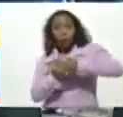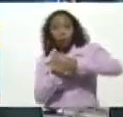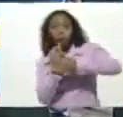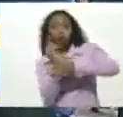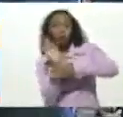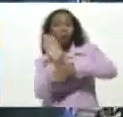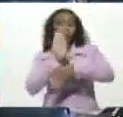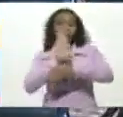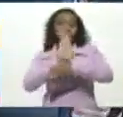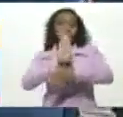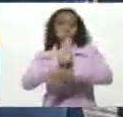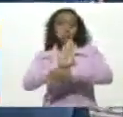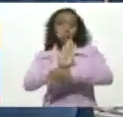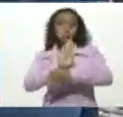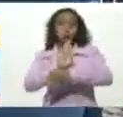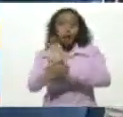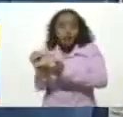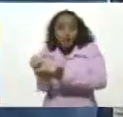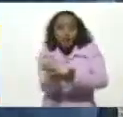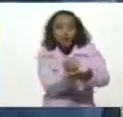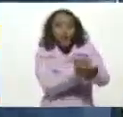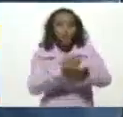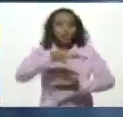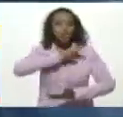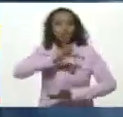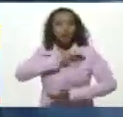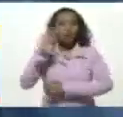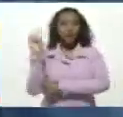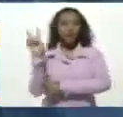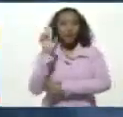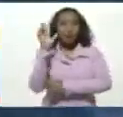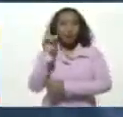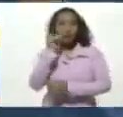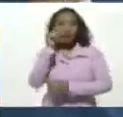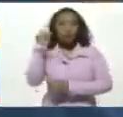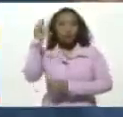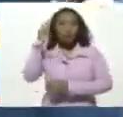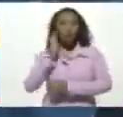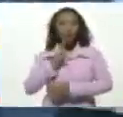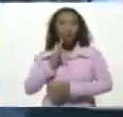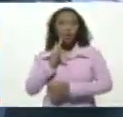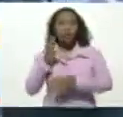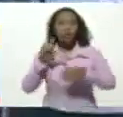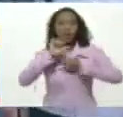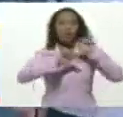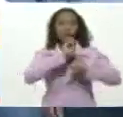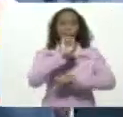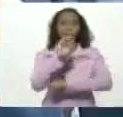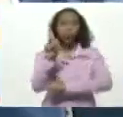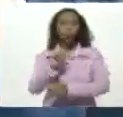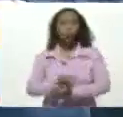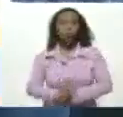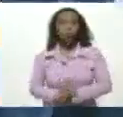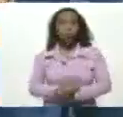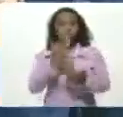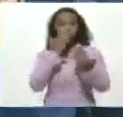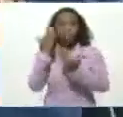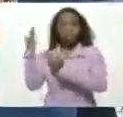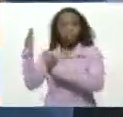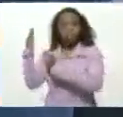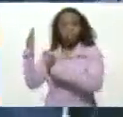cultivar y cosechar el socialismo venezolano, bolivariano, del siglo XXI. Miren. Aquí